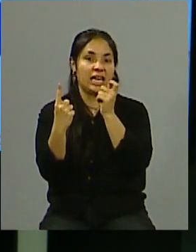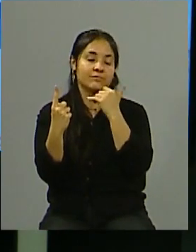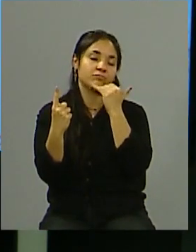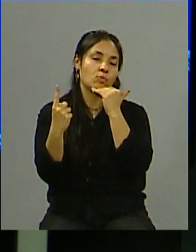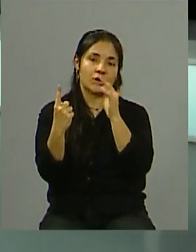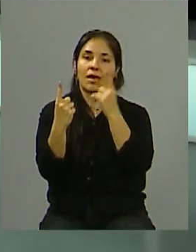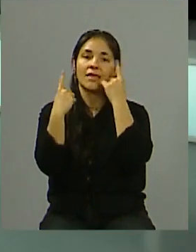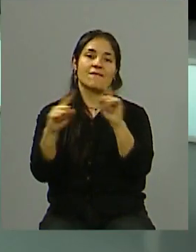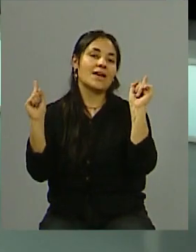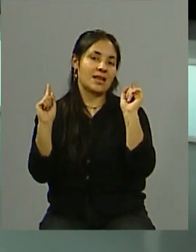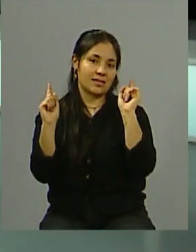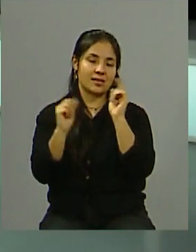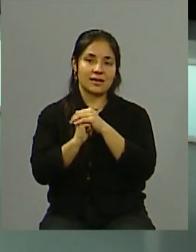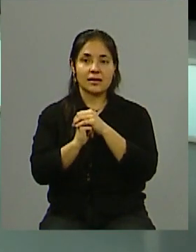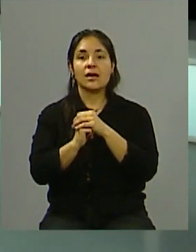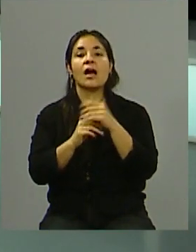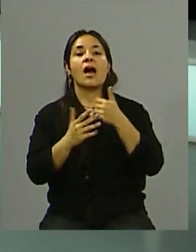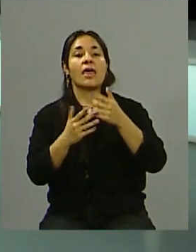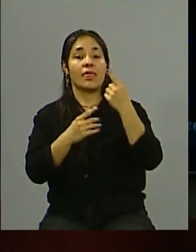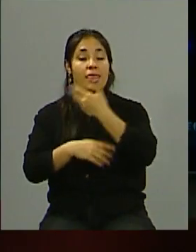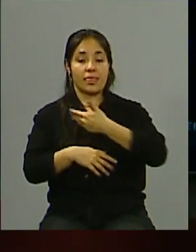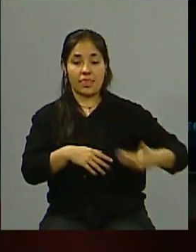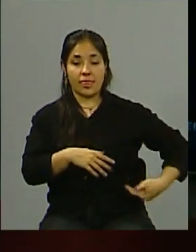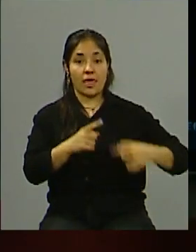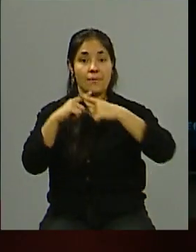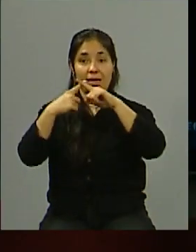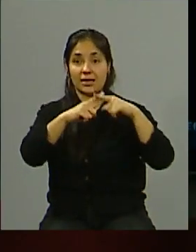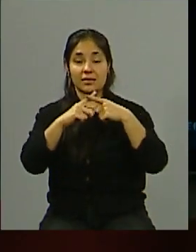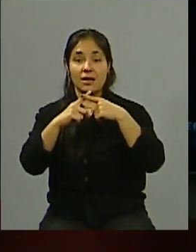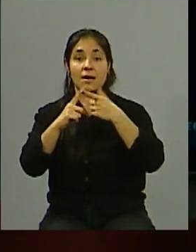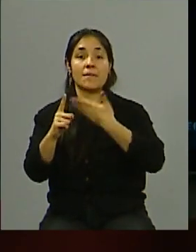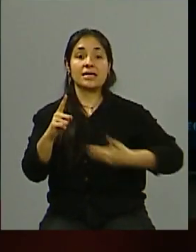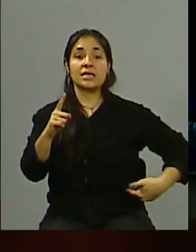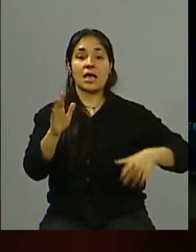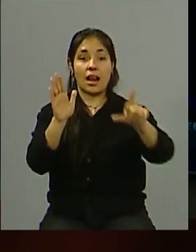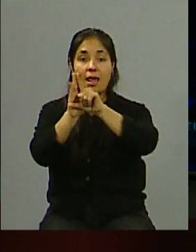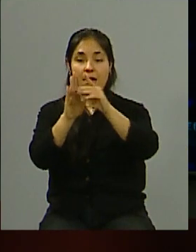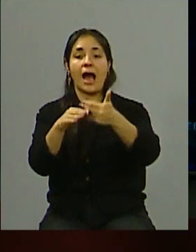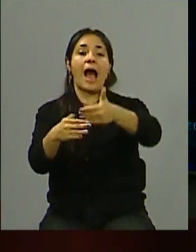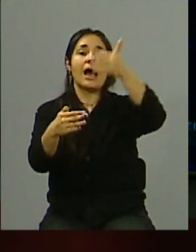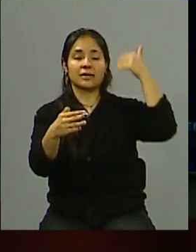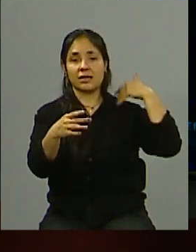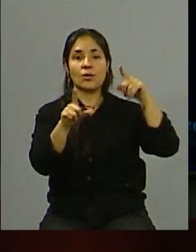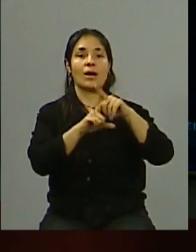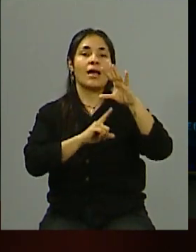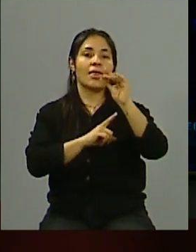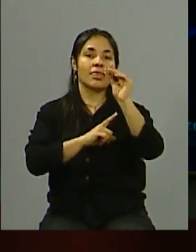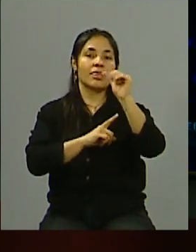distinto. Mucho antes de los debates presidenciales por ley, tuvimos debates históricos acá en la Argentina. Dante